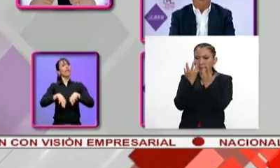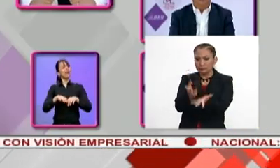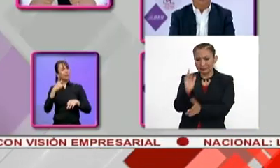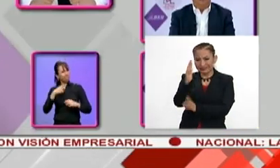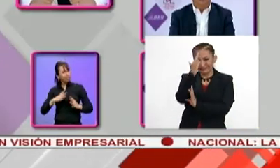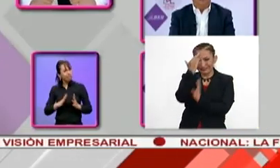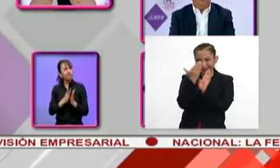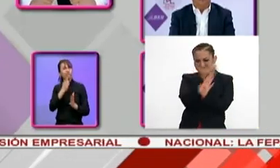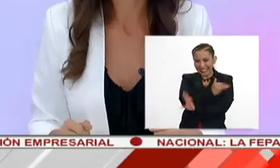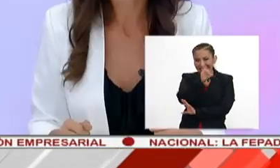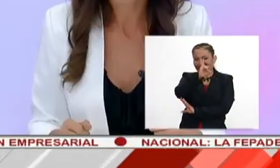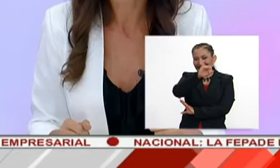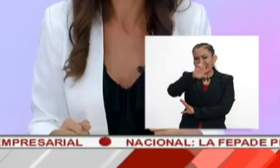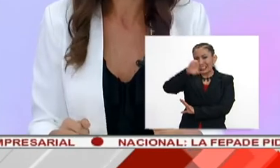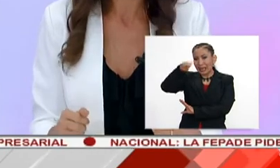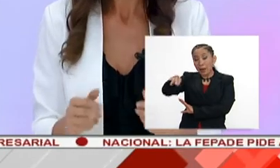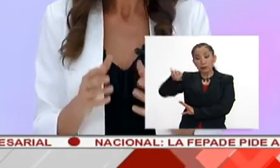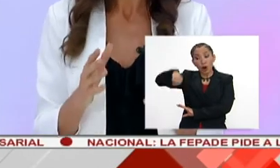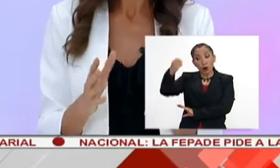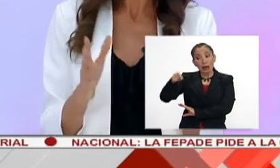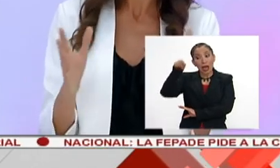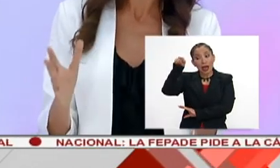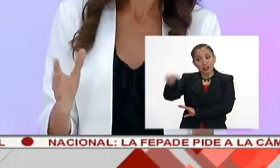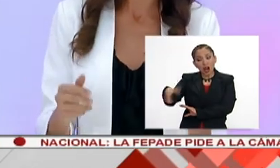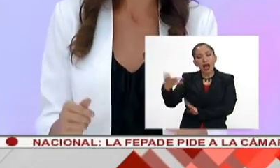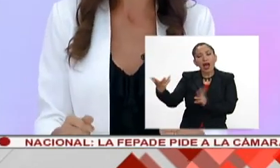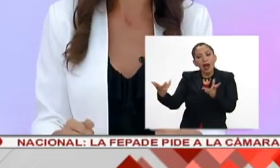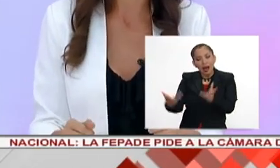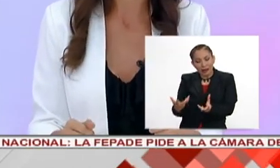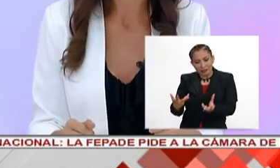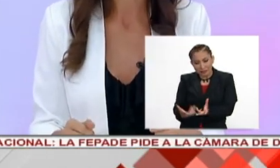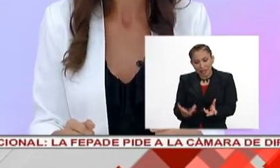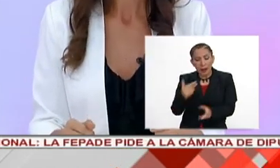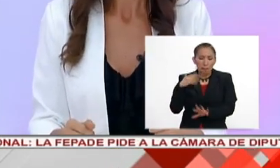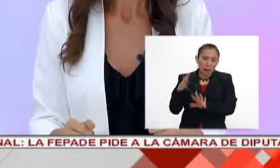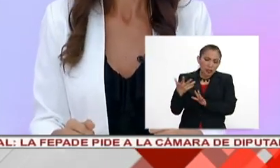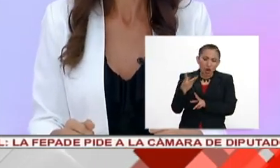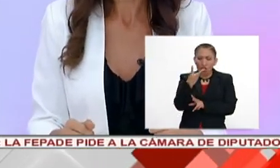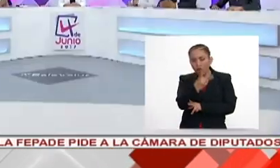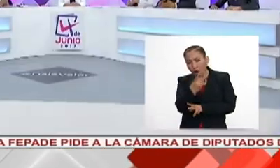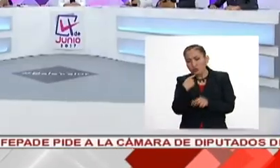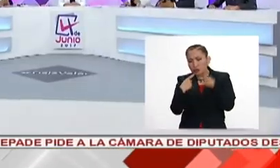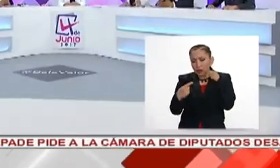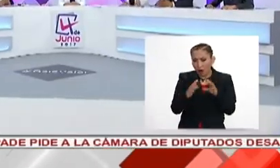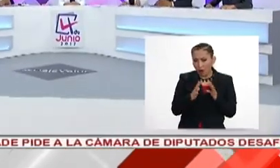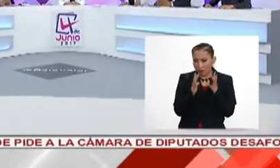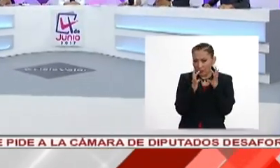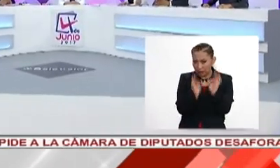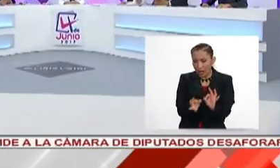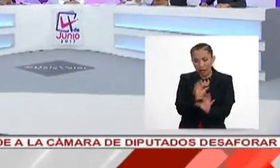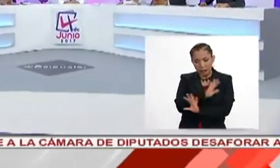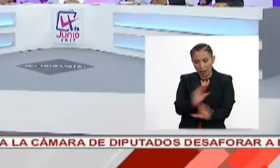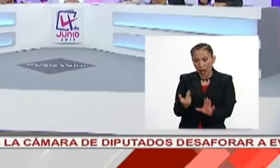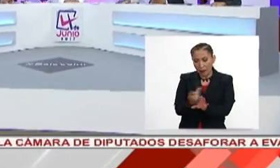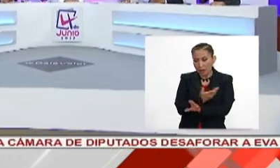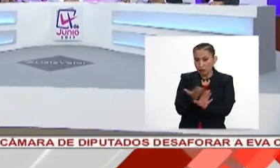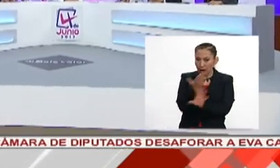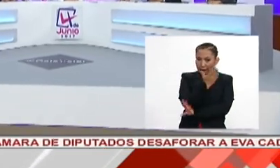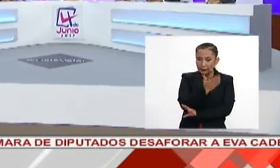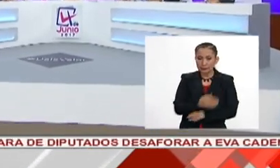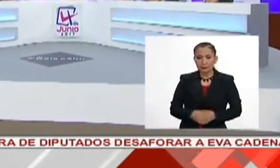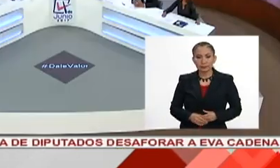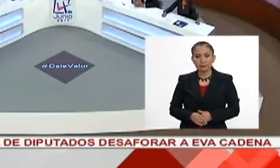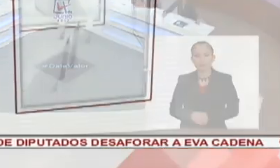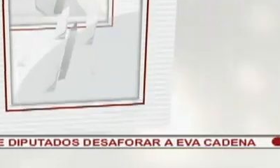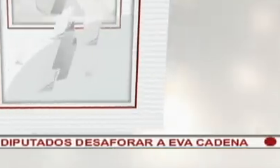Hay que recordar que el IEM tiene la obligación de realizar por lo menos 2 debates oficiales, los cuales ya se llevaron a cabo.